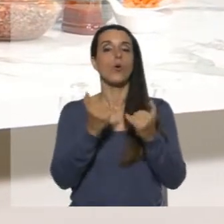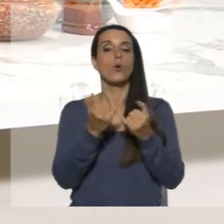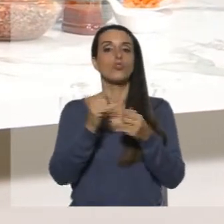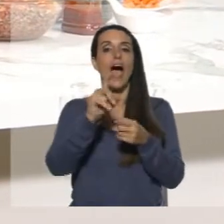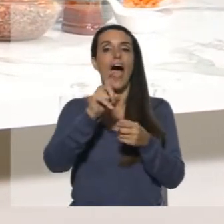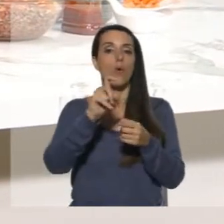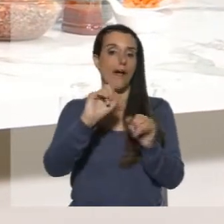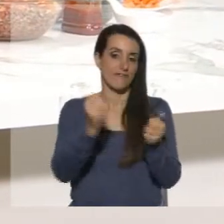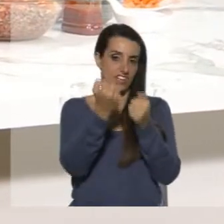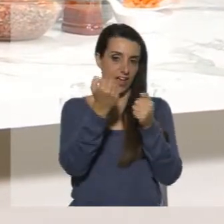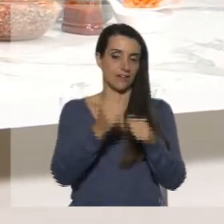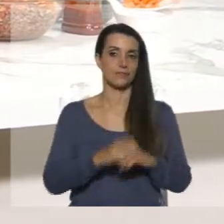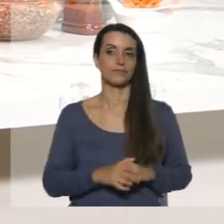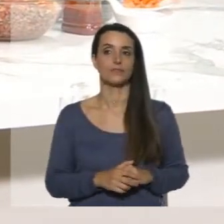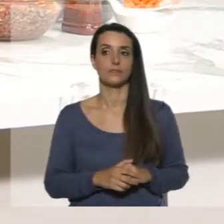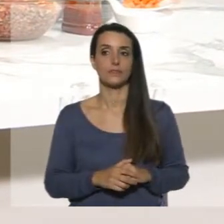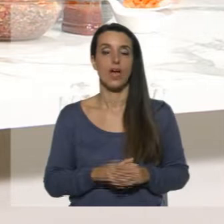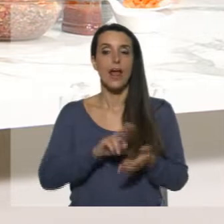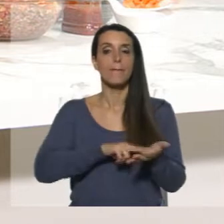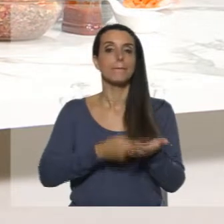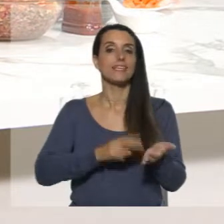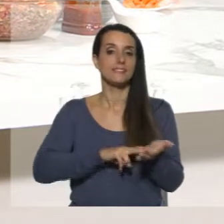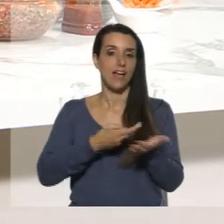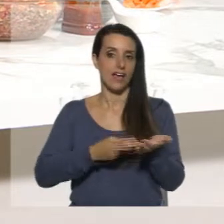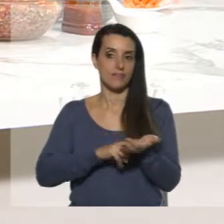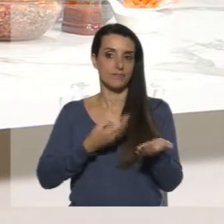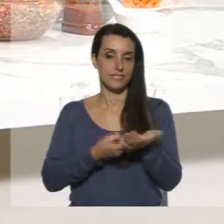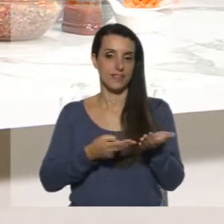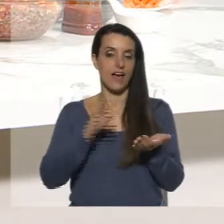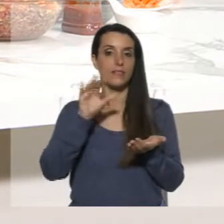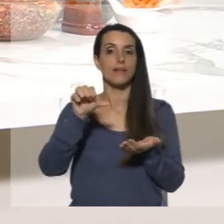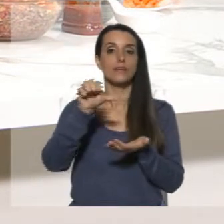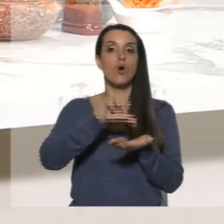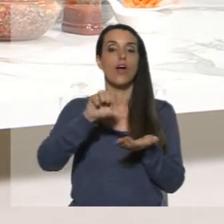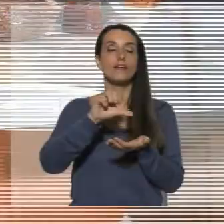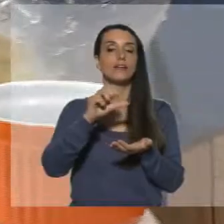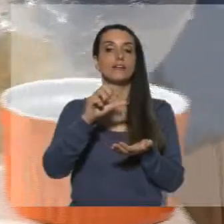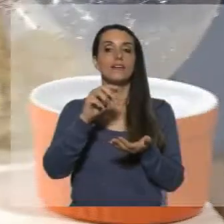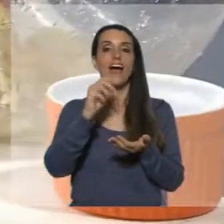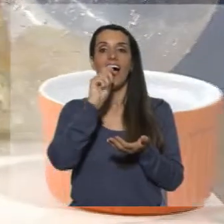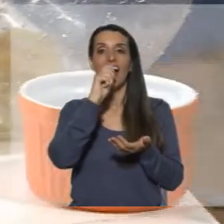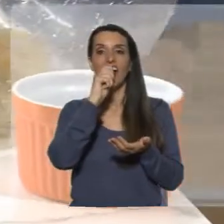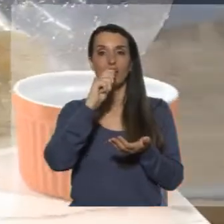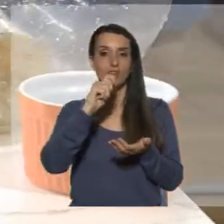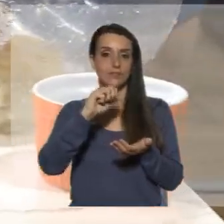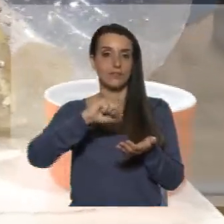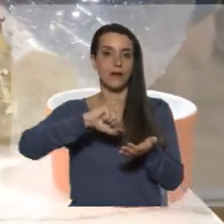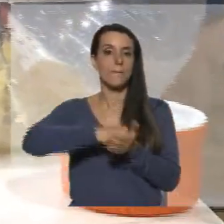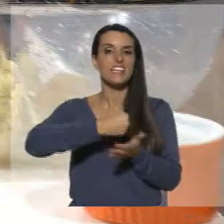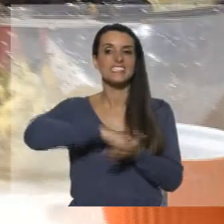para no quemarme. ¿Tá? La vamos a pisar. Nos acordamos que le vamos a agregar el ajo también. Ah, vamos a pisarlo acá adentro